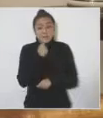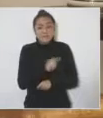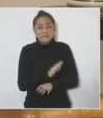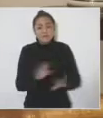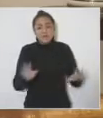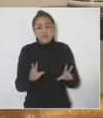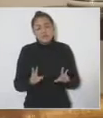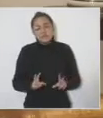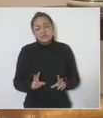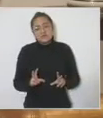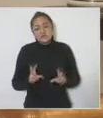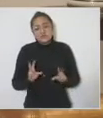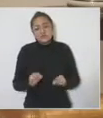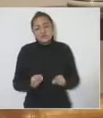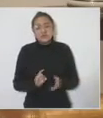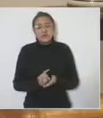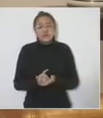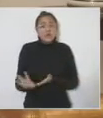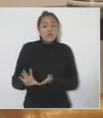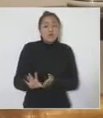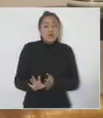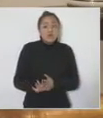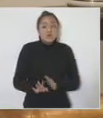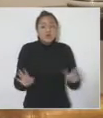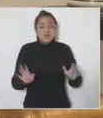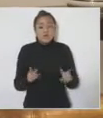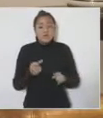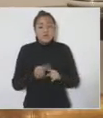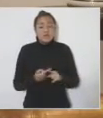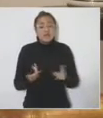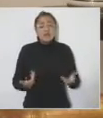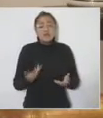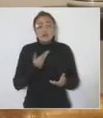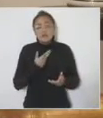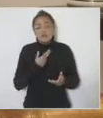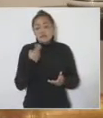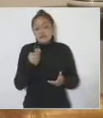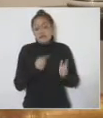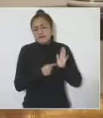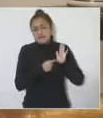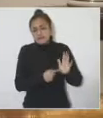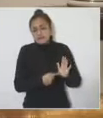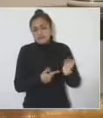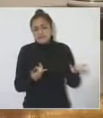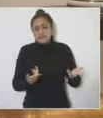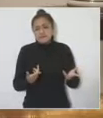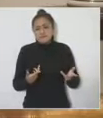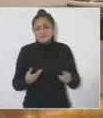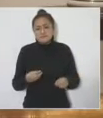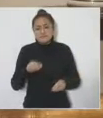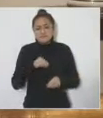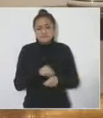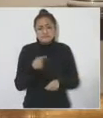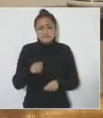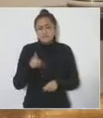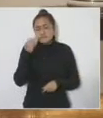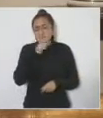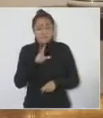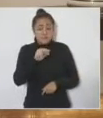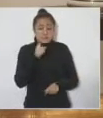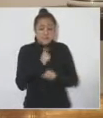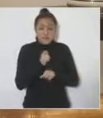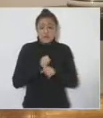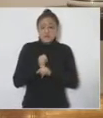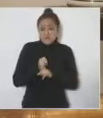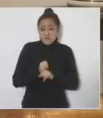denuncia ya queda excluido de la determinación de que se imputa la imputación es falsa no que